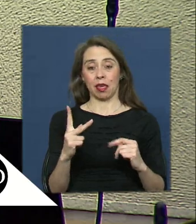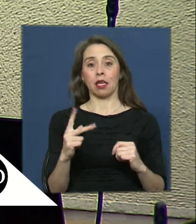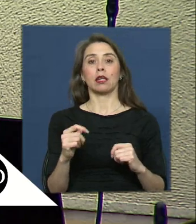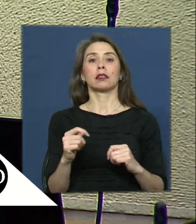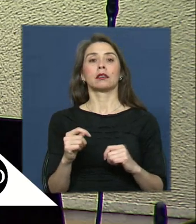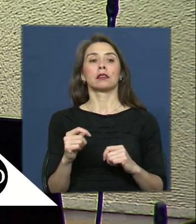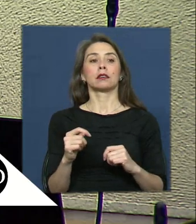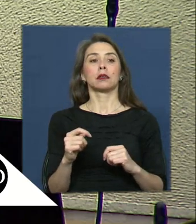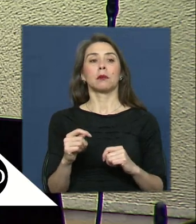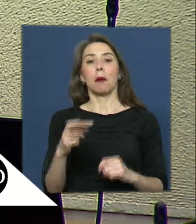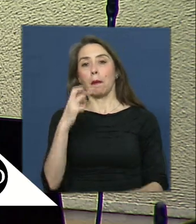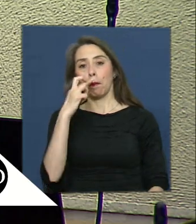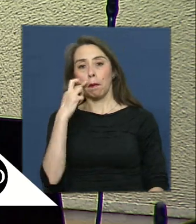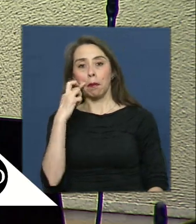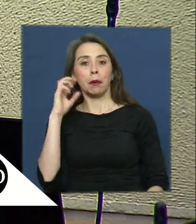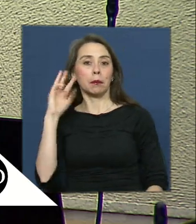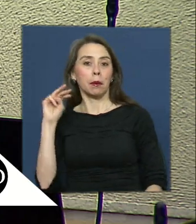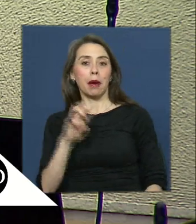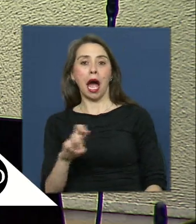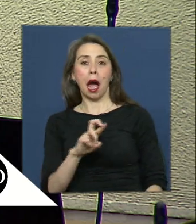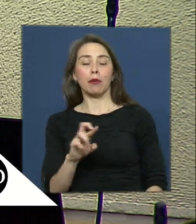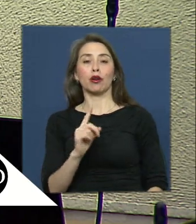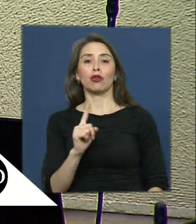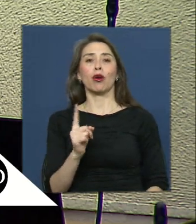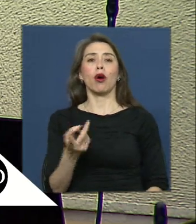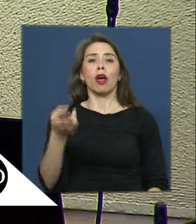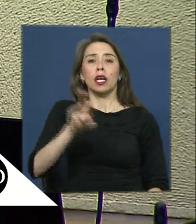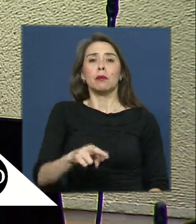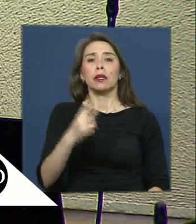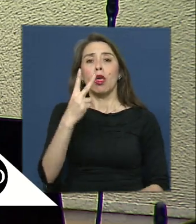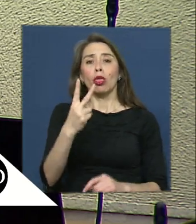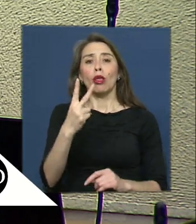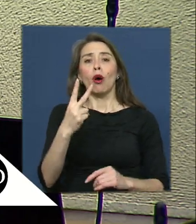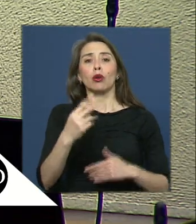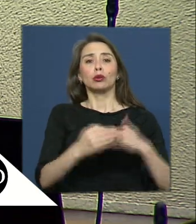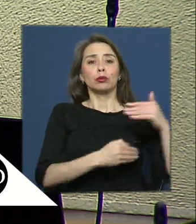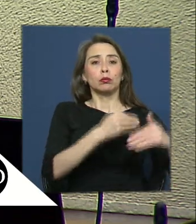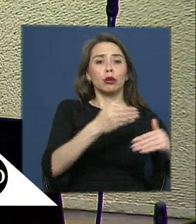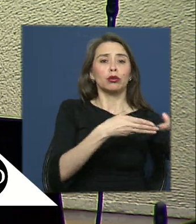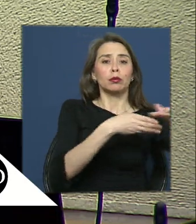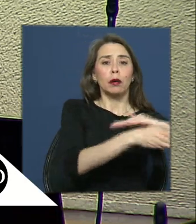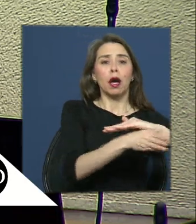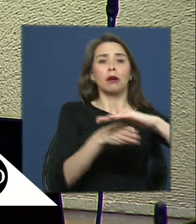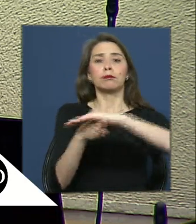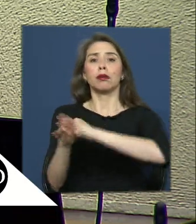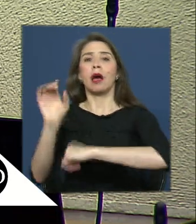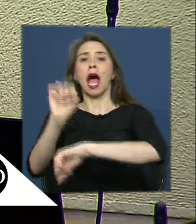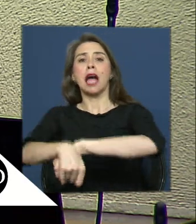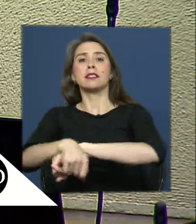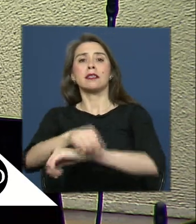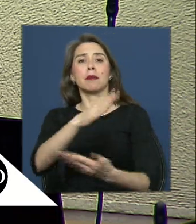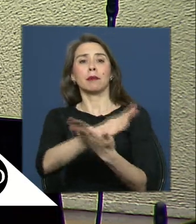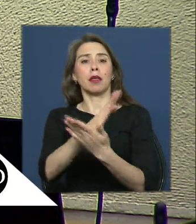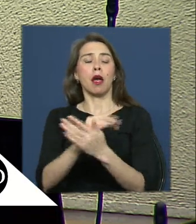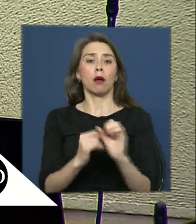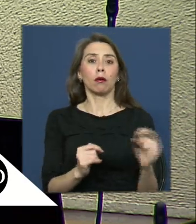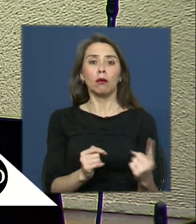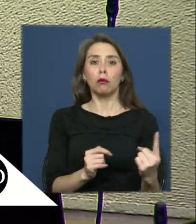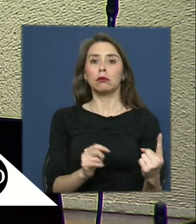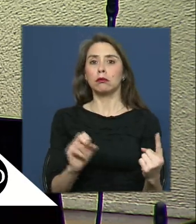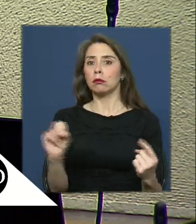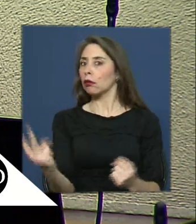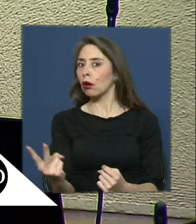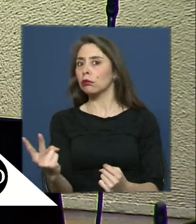someter a los padres y apoderados a dos procesos de admisión consecutivos. En